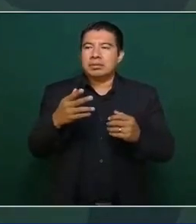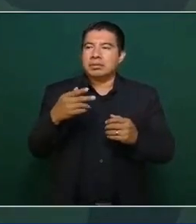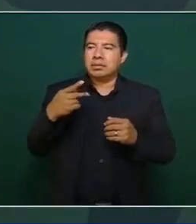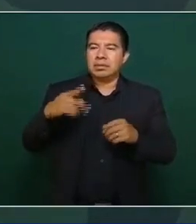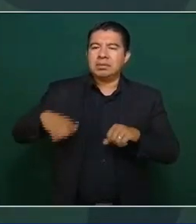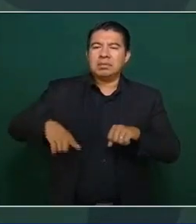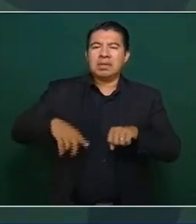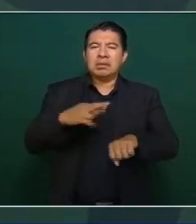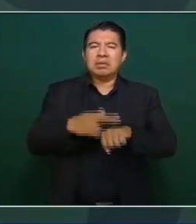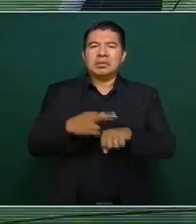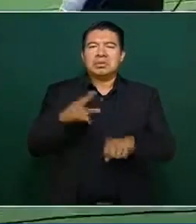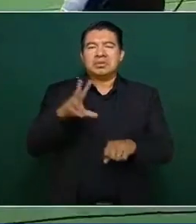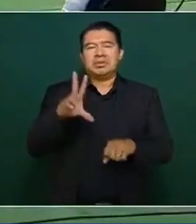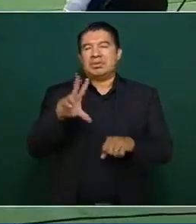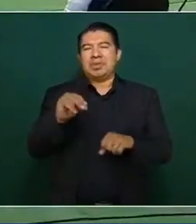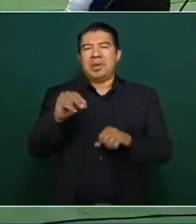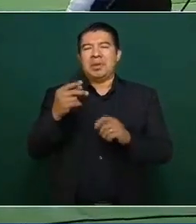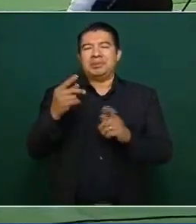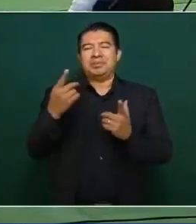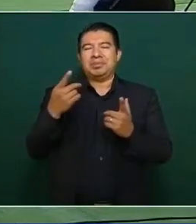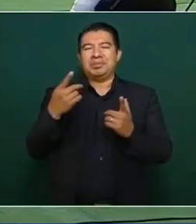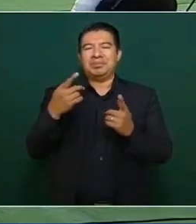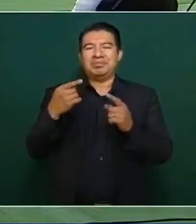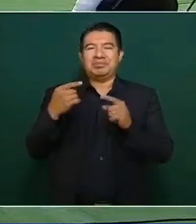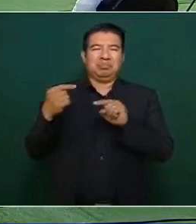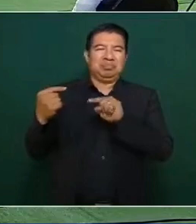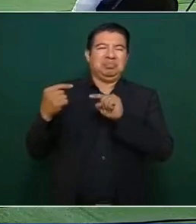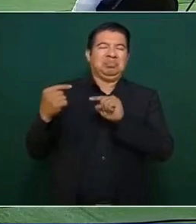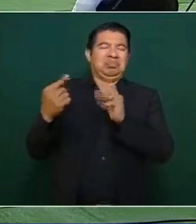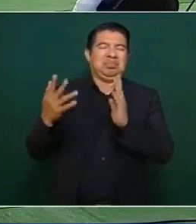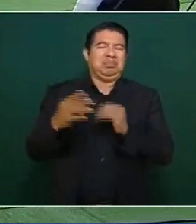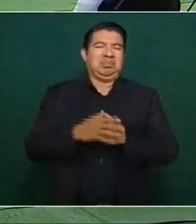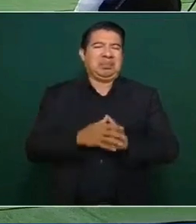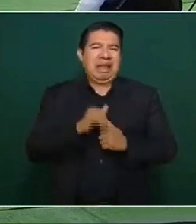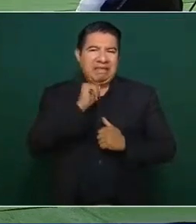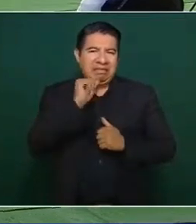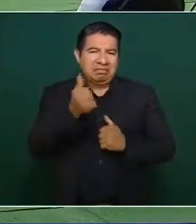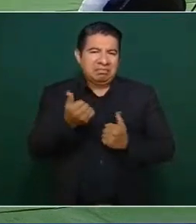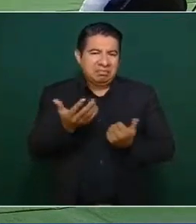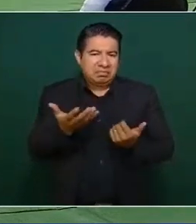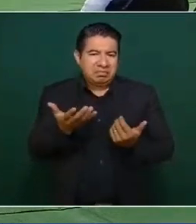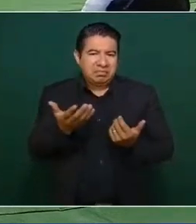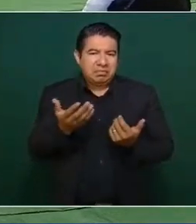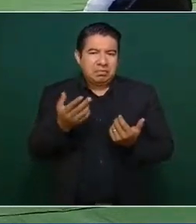son adversarios, sino han ellos